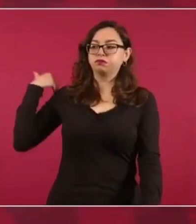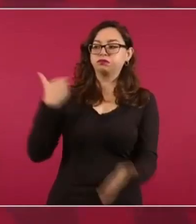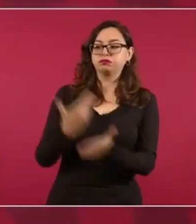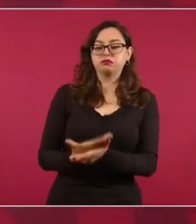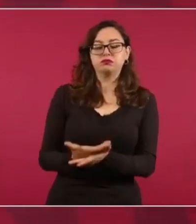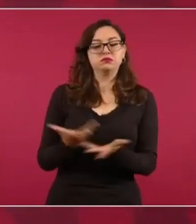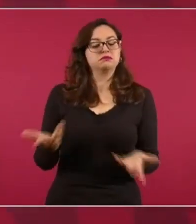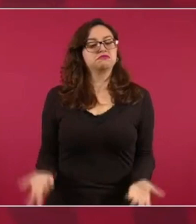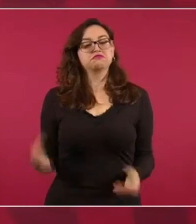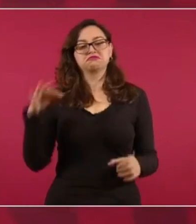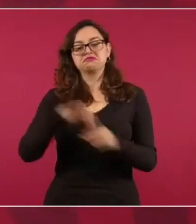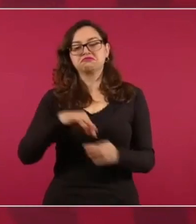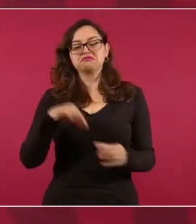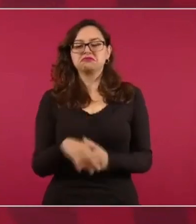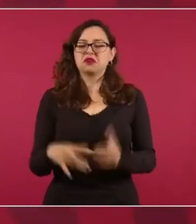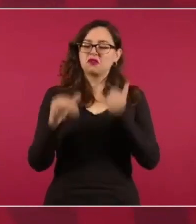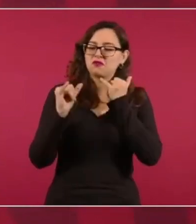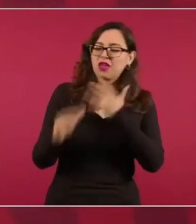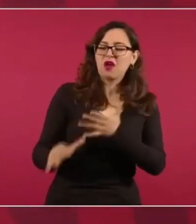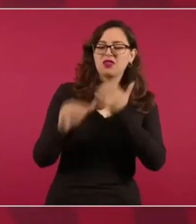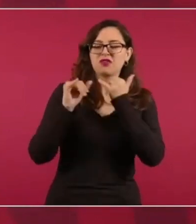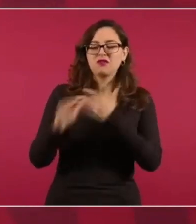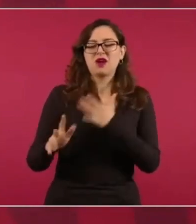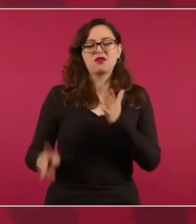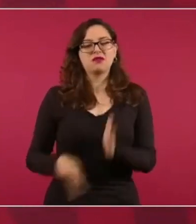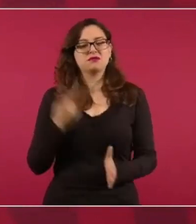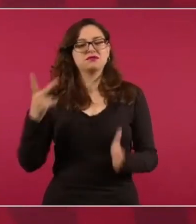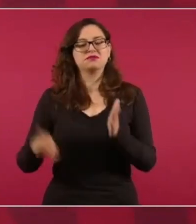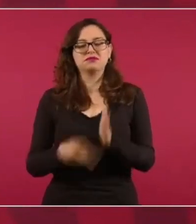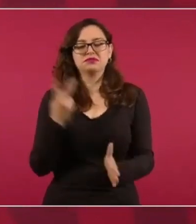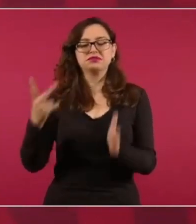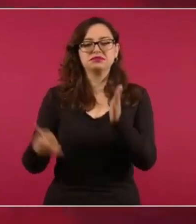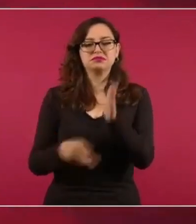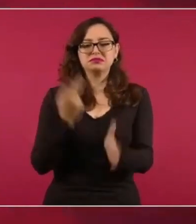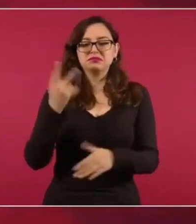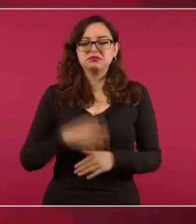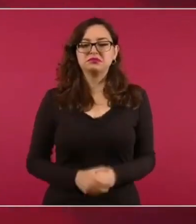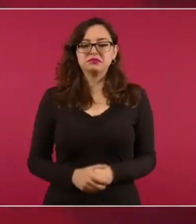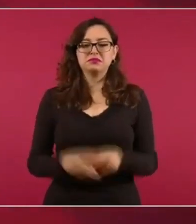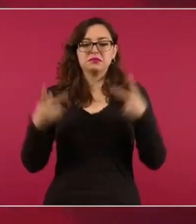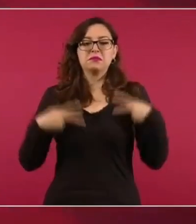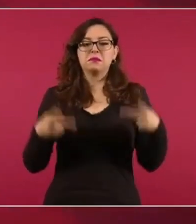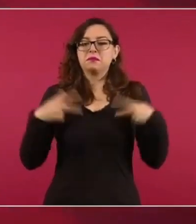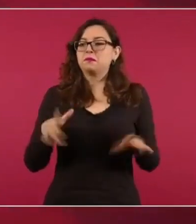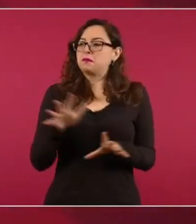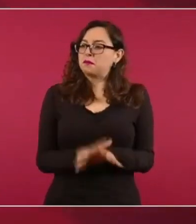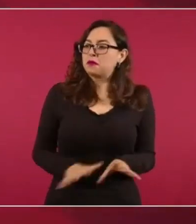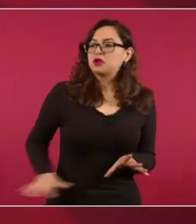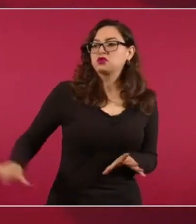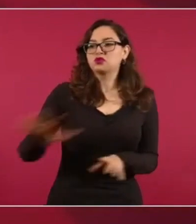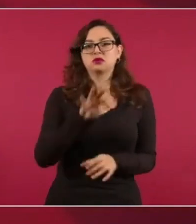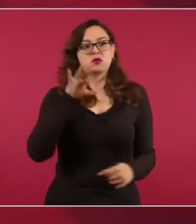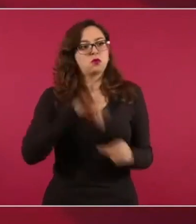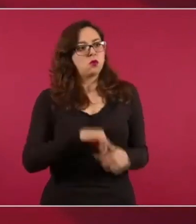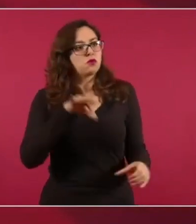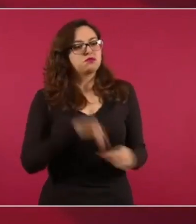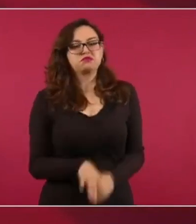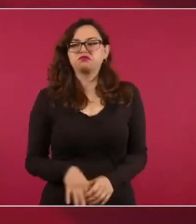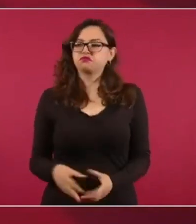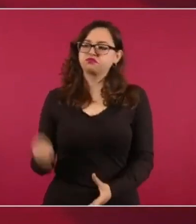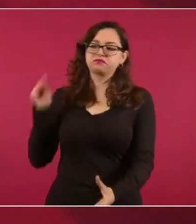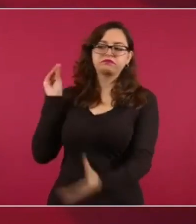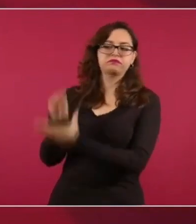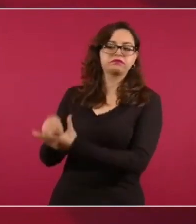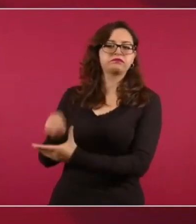Habían imposiciones, fraudes, no se respetó durante mucho tiempo la voluntad del